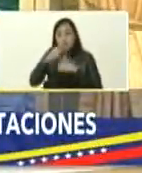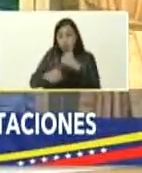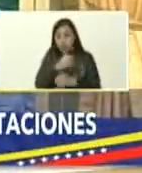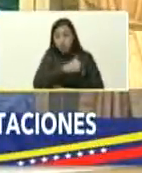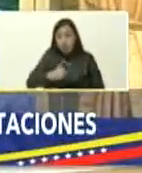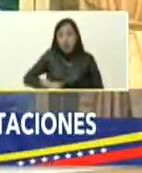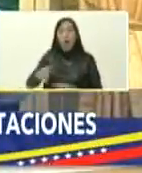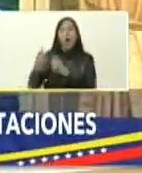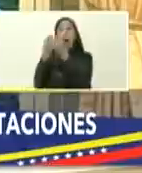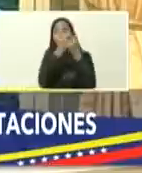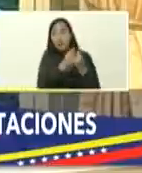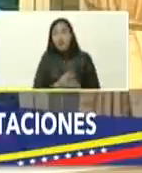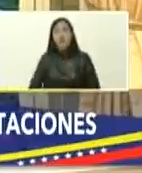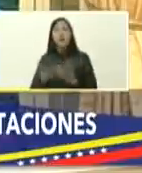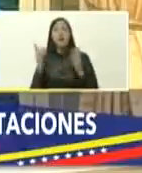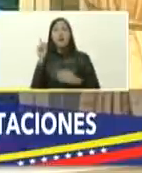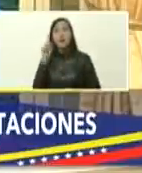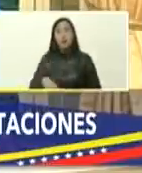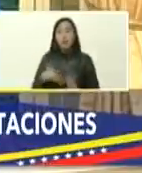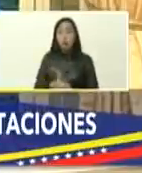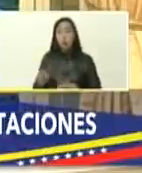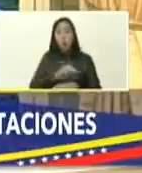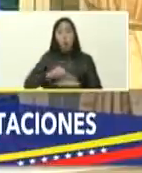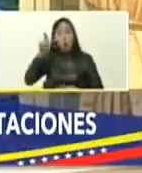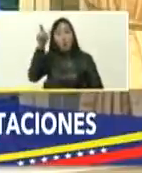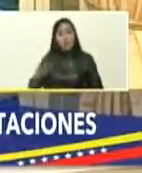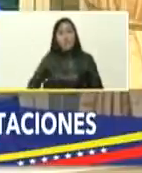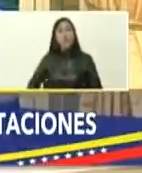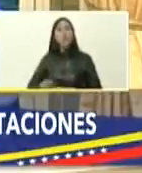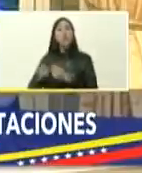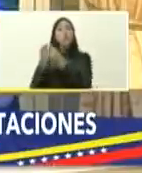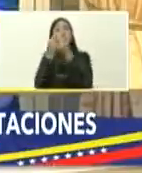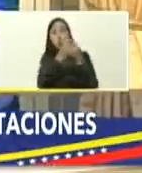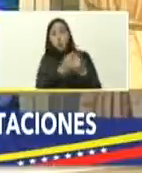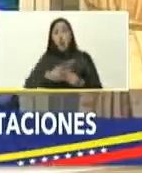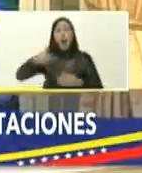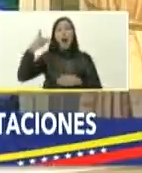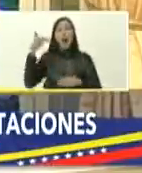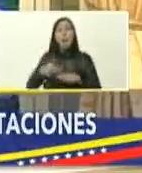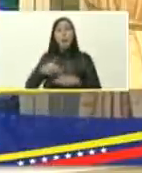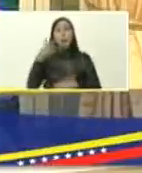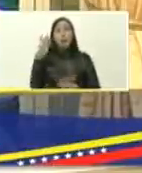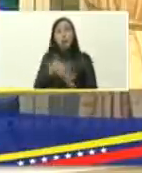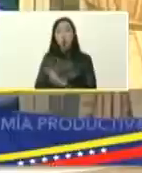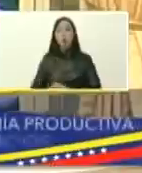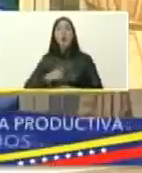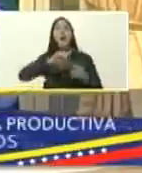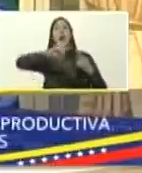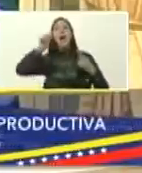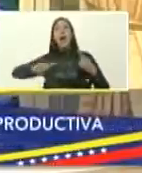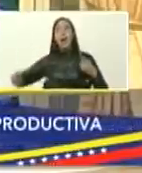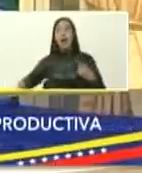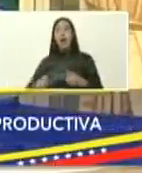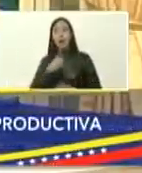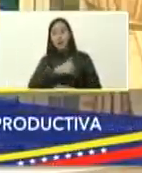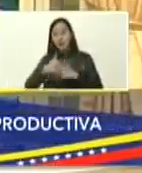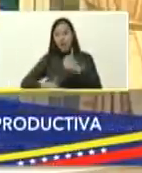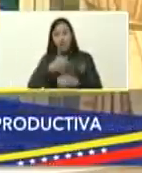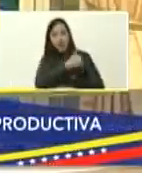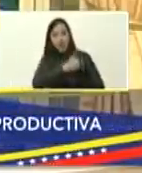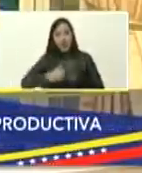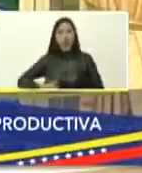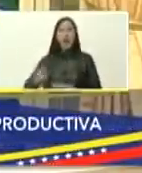Finanzas, al ministro de Economía, al ministro de Petróleo y Energía, vicepresidente de